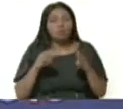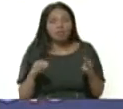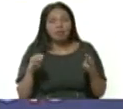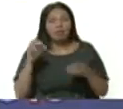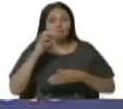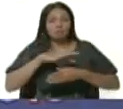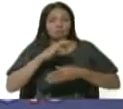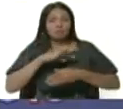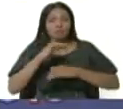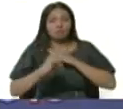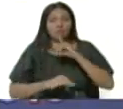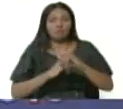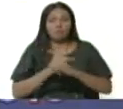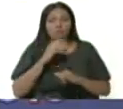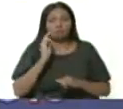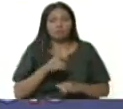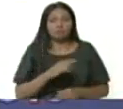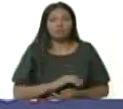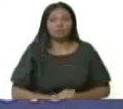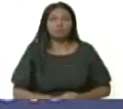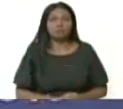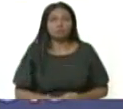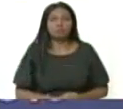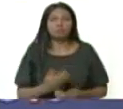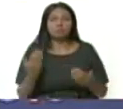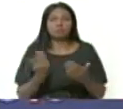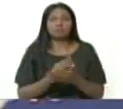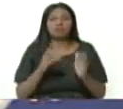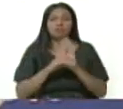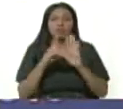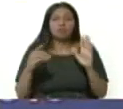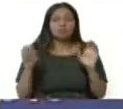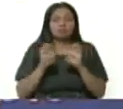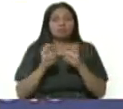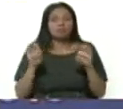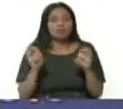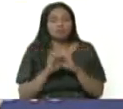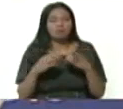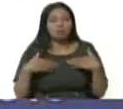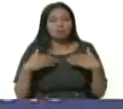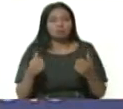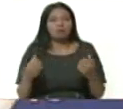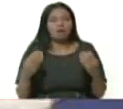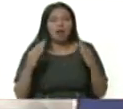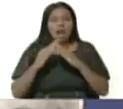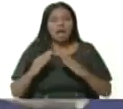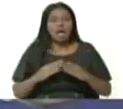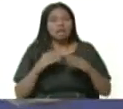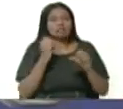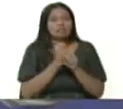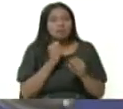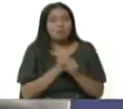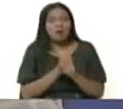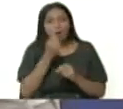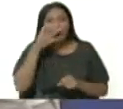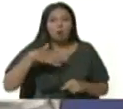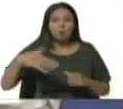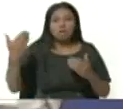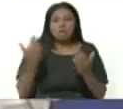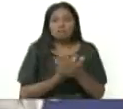Monetario Internacional, que le quita los derechos a la educación, a la salud, a la vivienda, al trabajo, a los